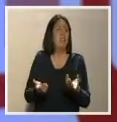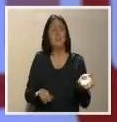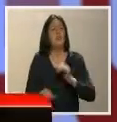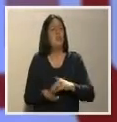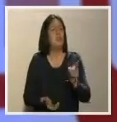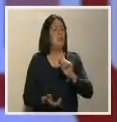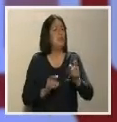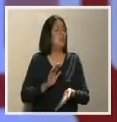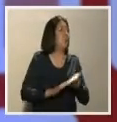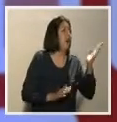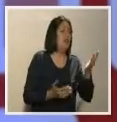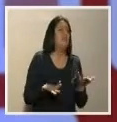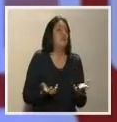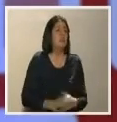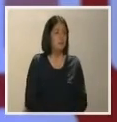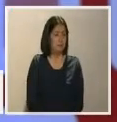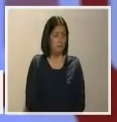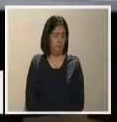a ir?